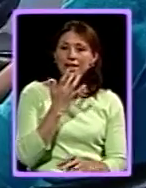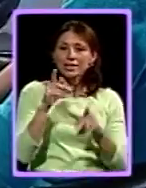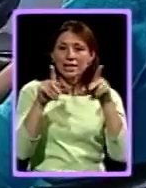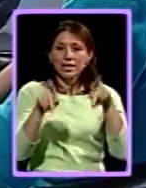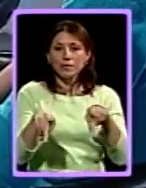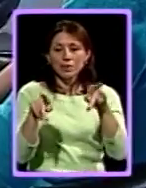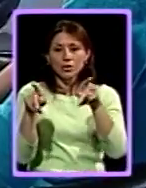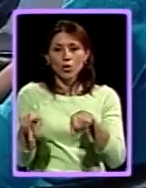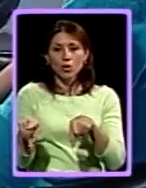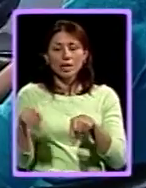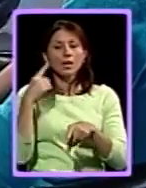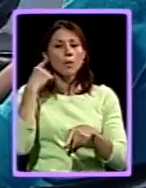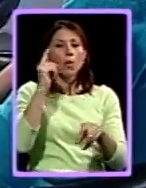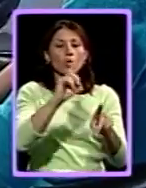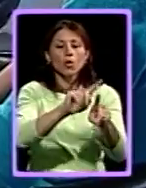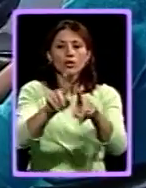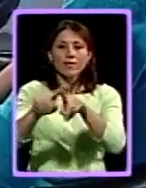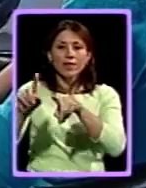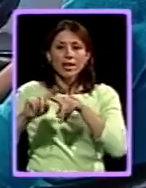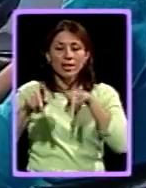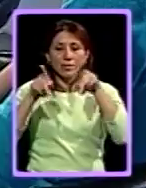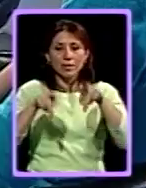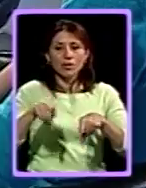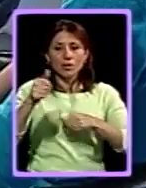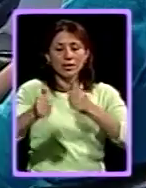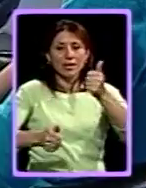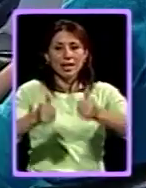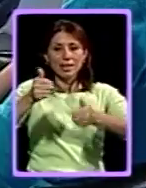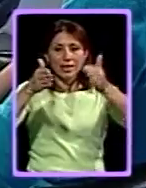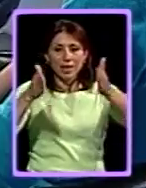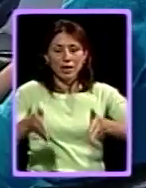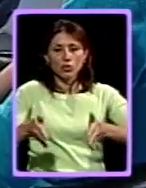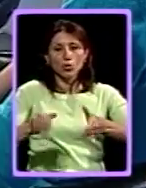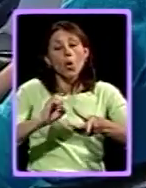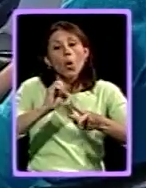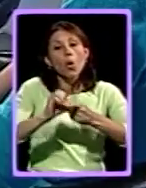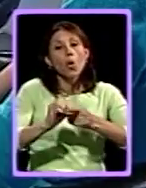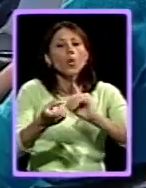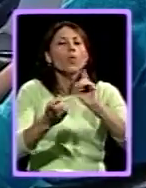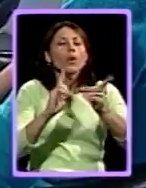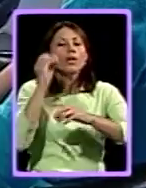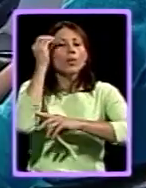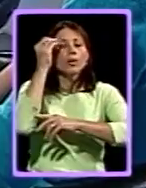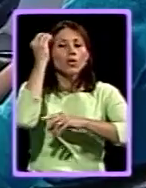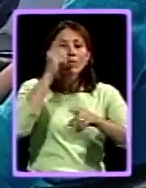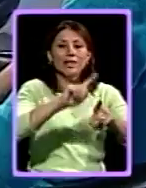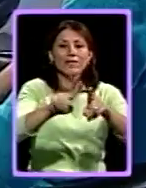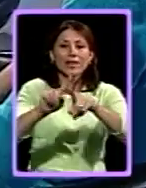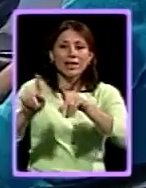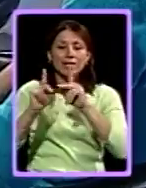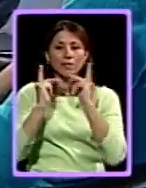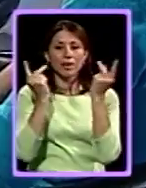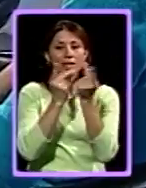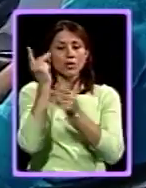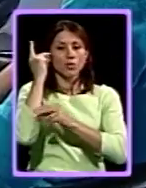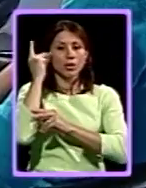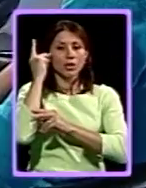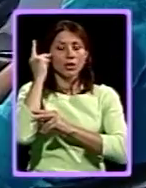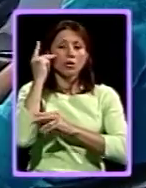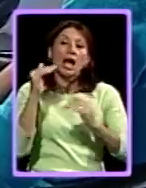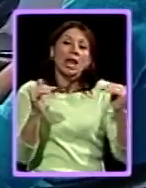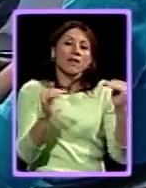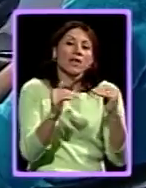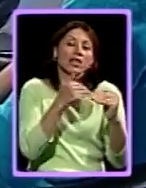de los electores, por los diferentes candidatos, ¿verdad?, o los diferentes partidos, a nivel tanto de presidente, por ejemplo, como de diputados, si